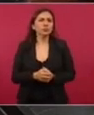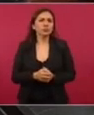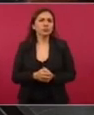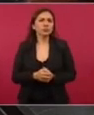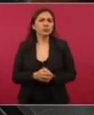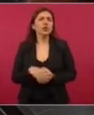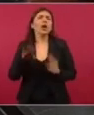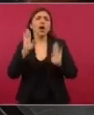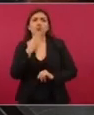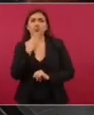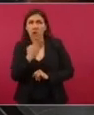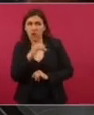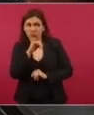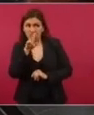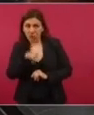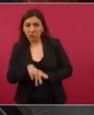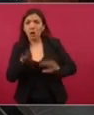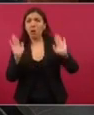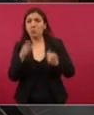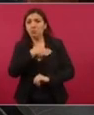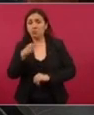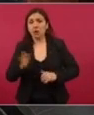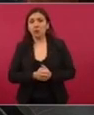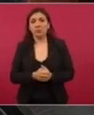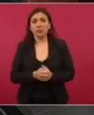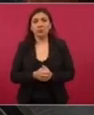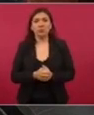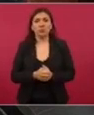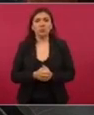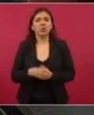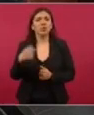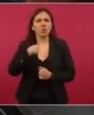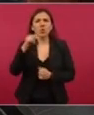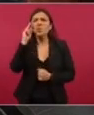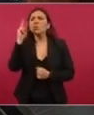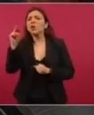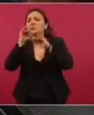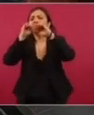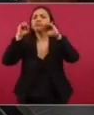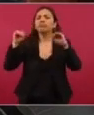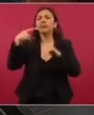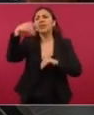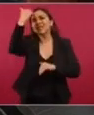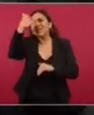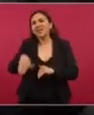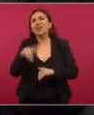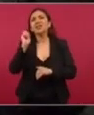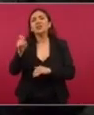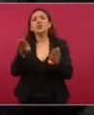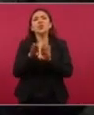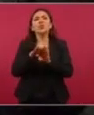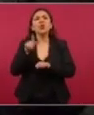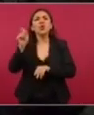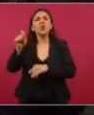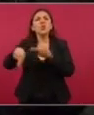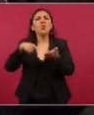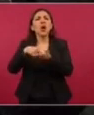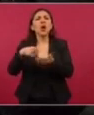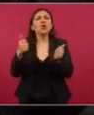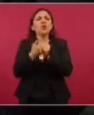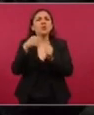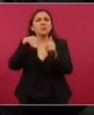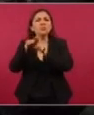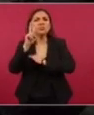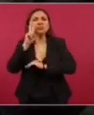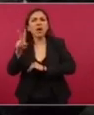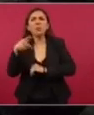bueno. Y esposa ahí cuenta, pues nomás. Yo me asomé, ¿verdad? Y le digo, dígame, dice, no, que venía buscando al señor Enrique Puente, le digo, no salga, le digo, pero